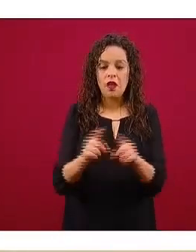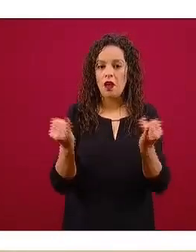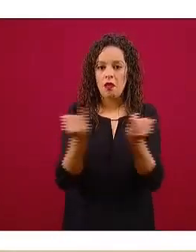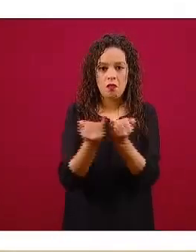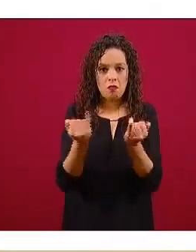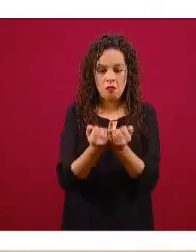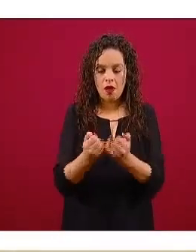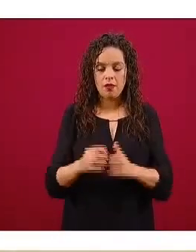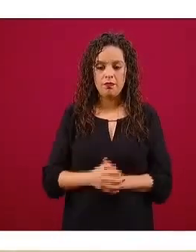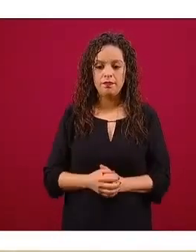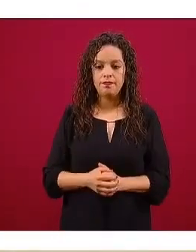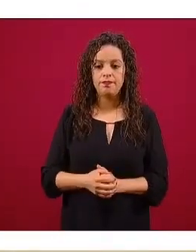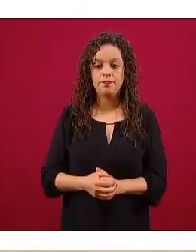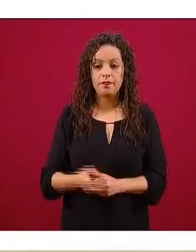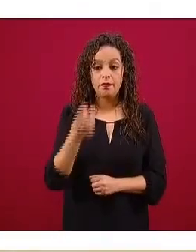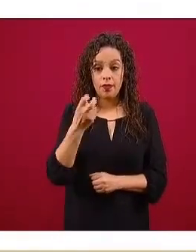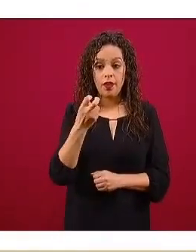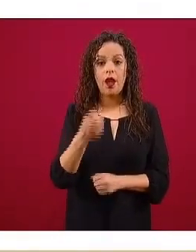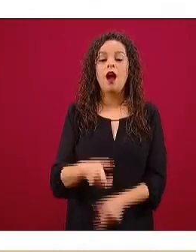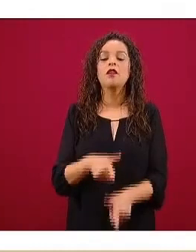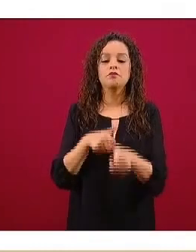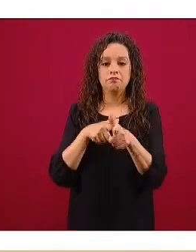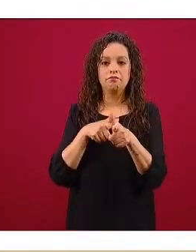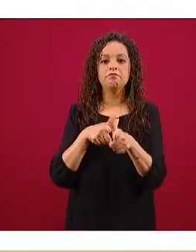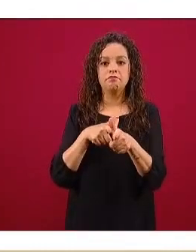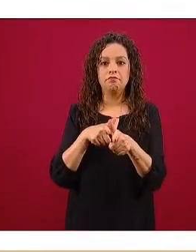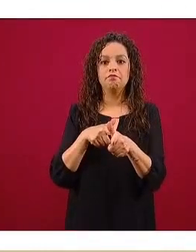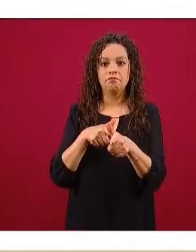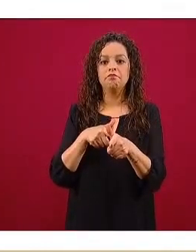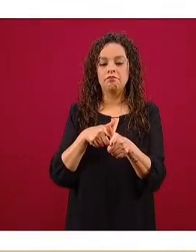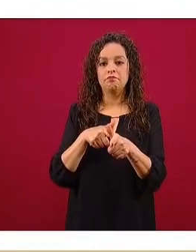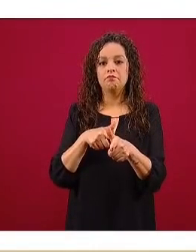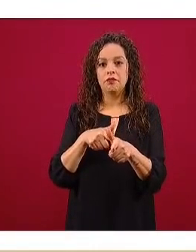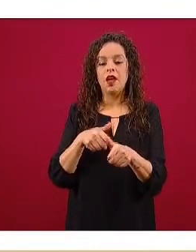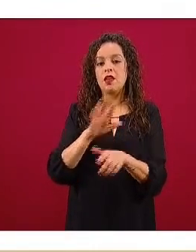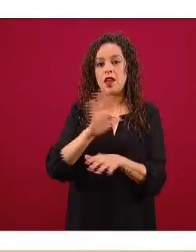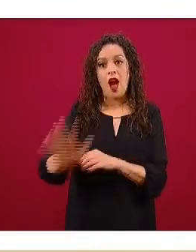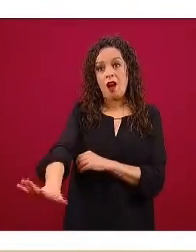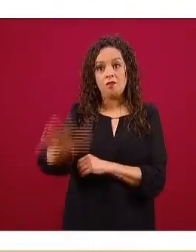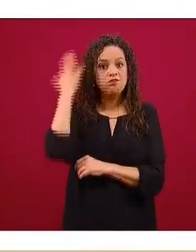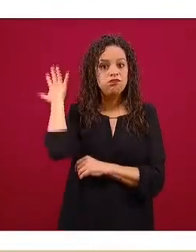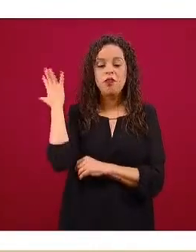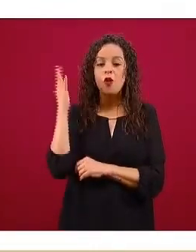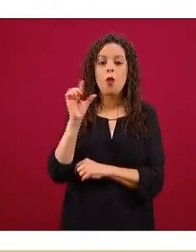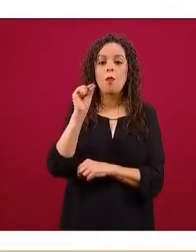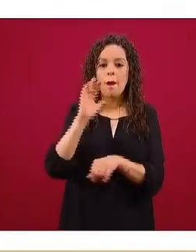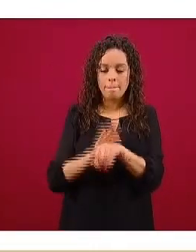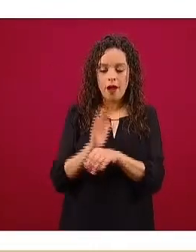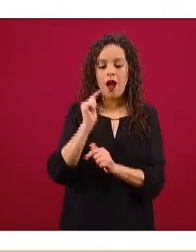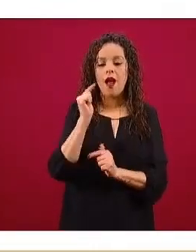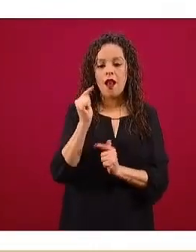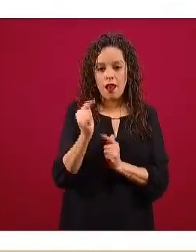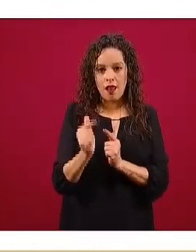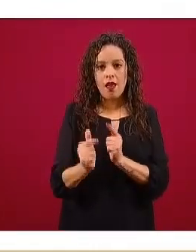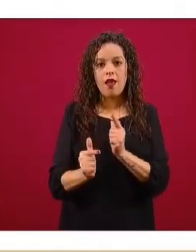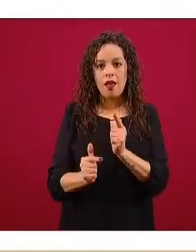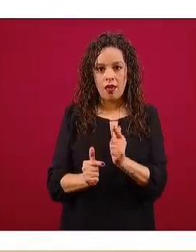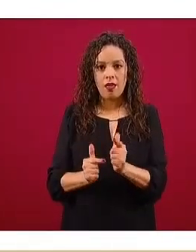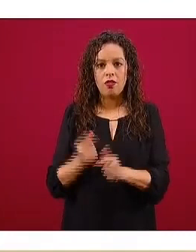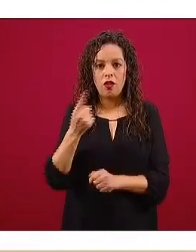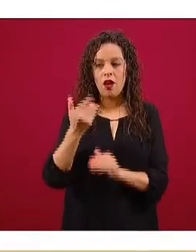continúa manteniendo esa tendencia de desaceleración de la transmisión que habíamos estado